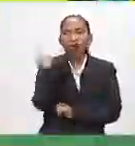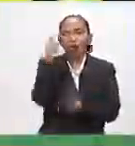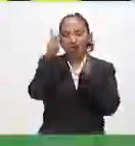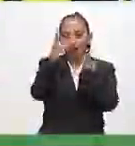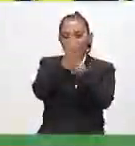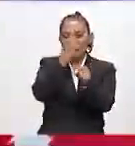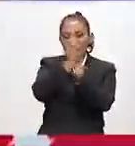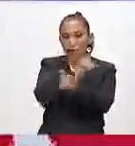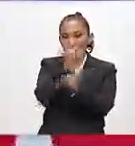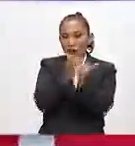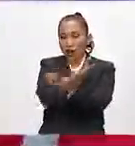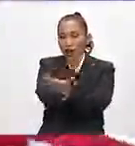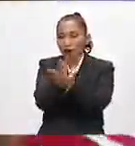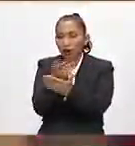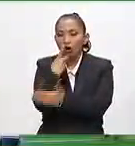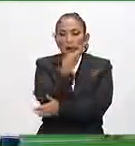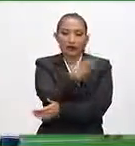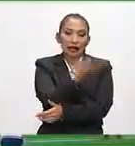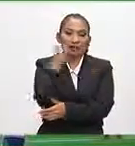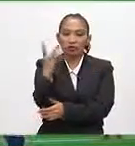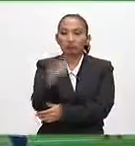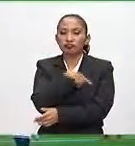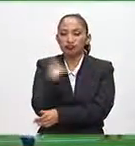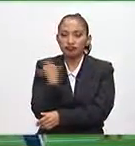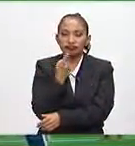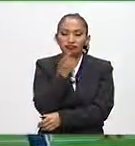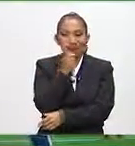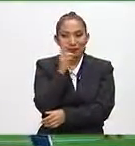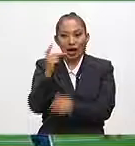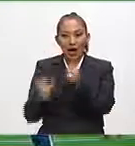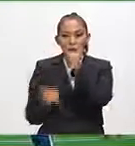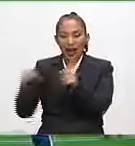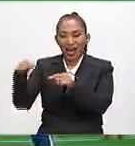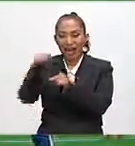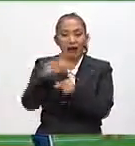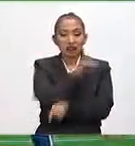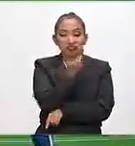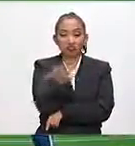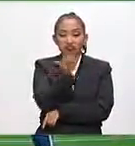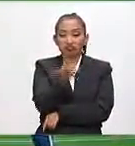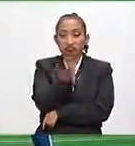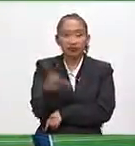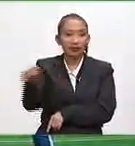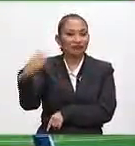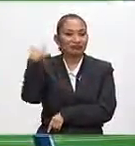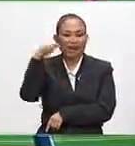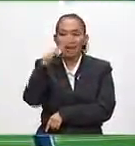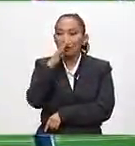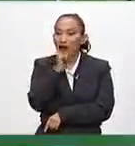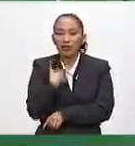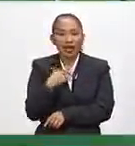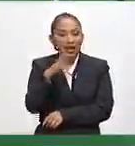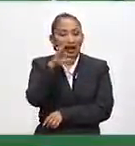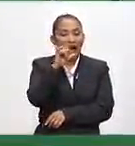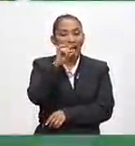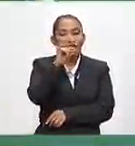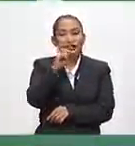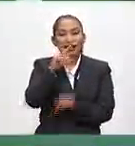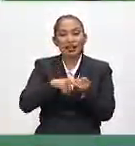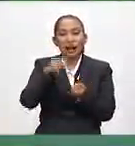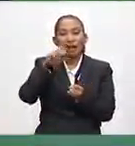al Angelópolis la fecha pasada por 3-2, a pesar de que fueron mejores en el partido. Los rojiblancos no pueden contar con Carlos Salcedo,